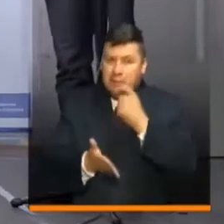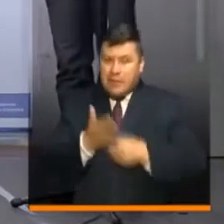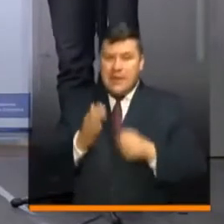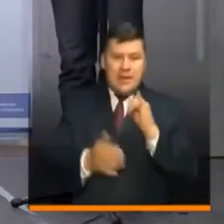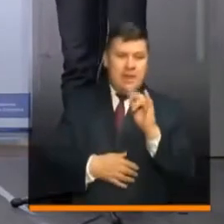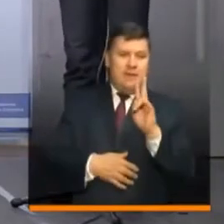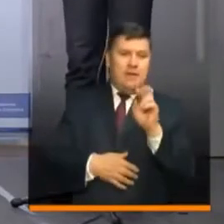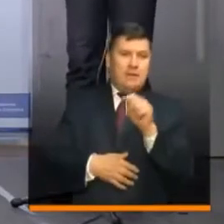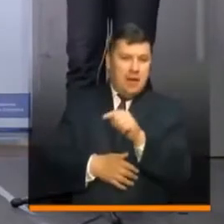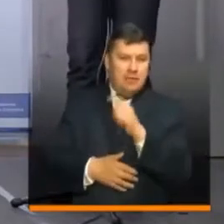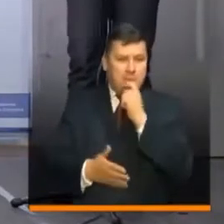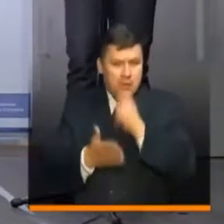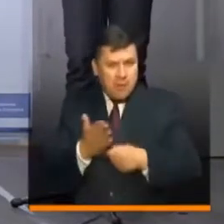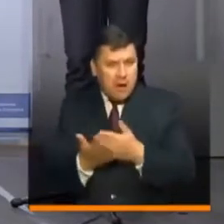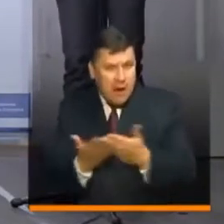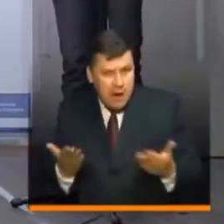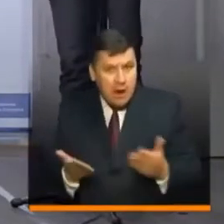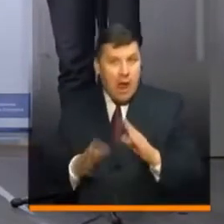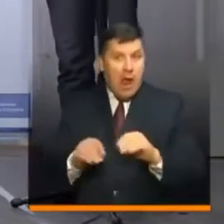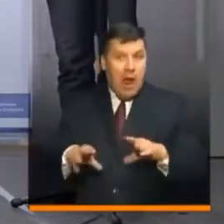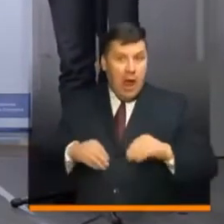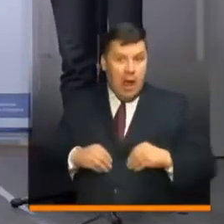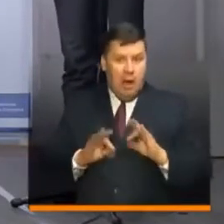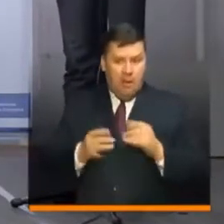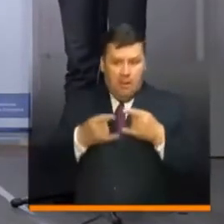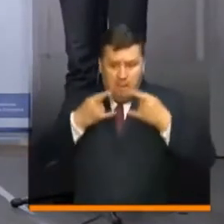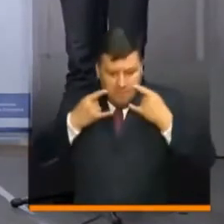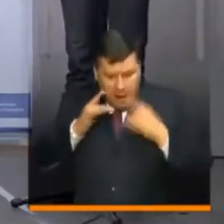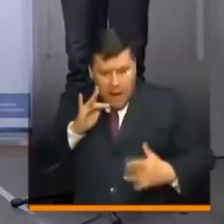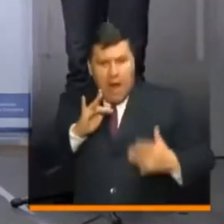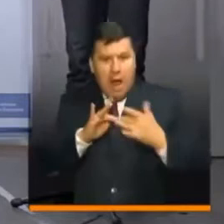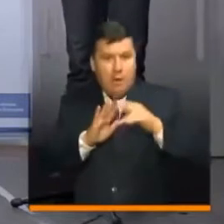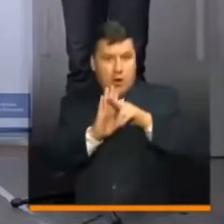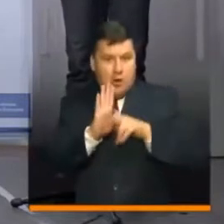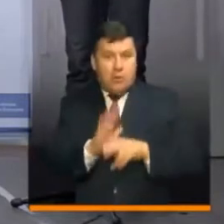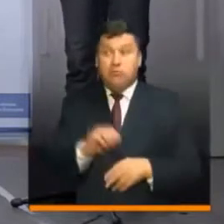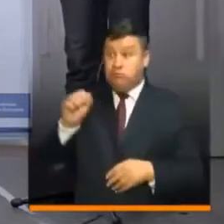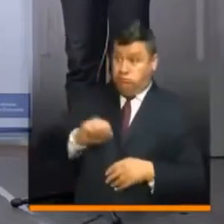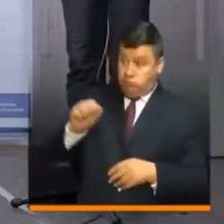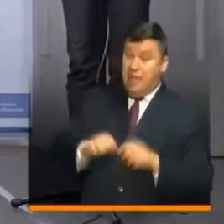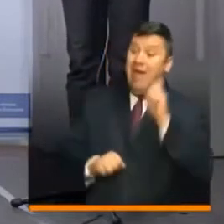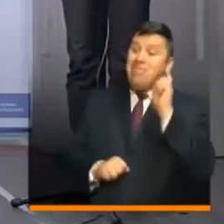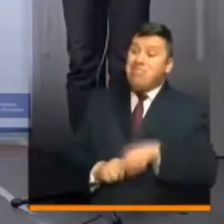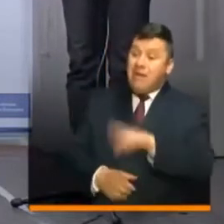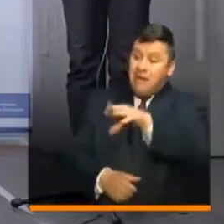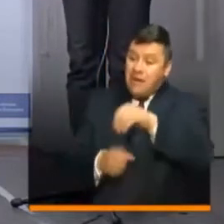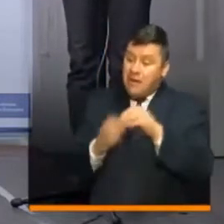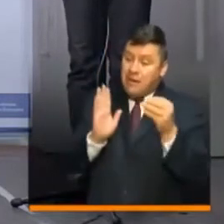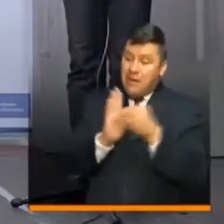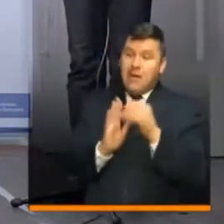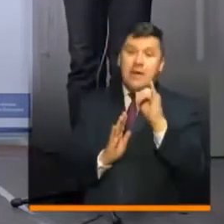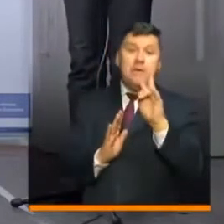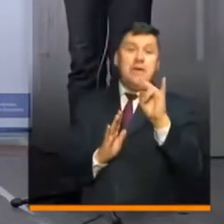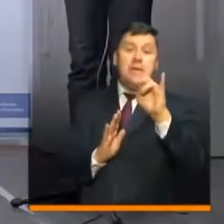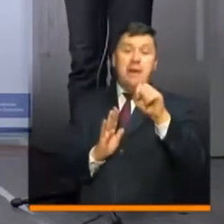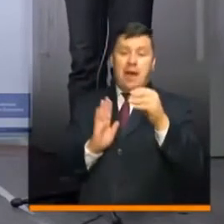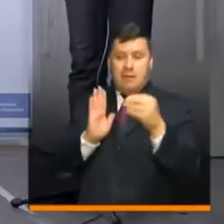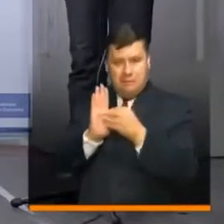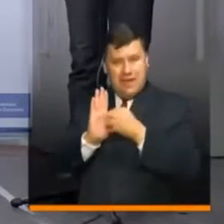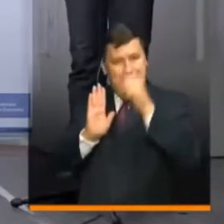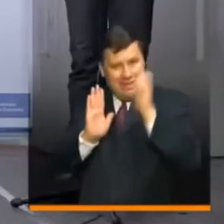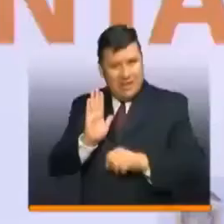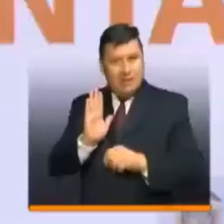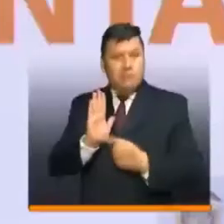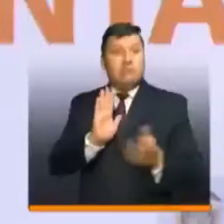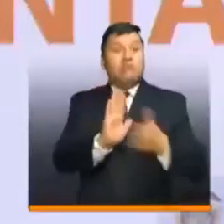que son elementos aptos para el uso médico efectivamente tienen registro invima naturalmente a la luz de las normativas que se han expedido